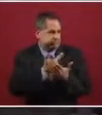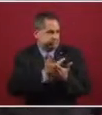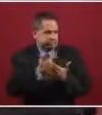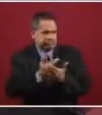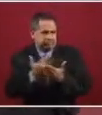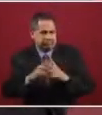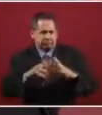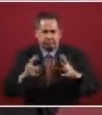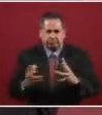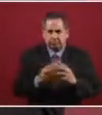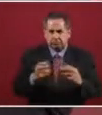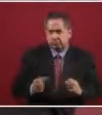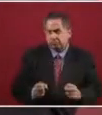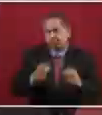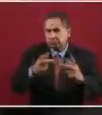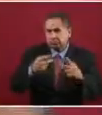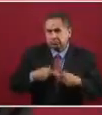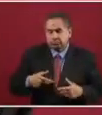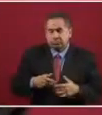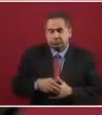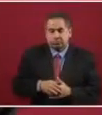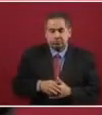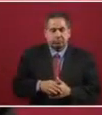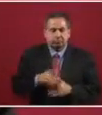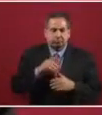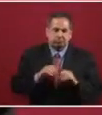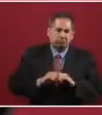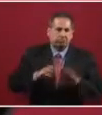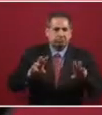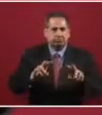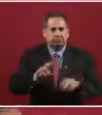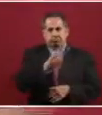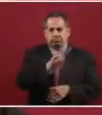y los vamos a subir